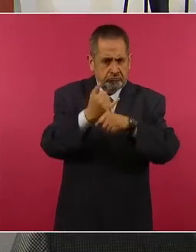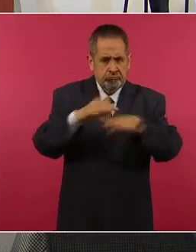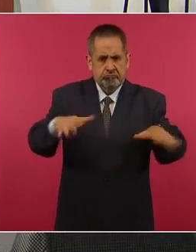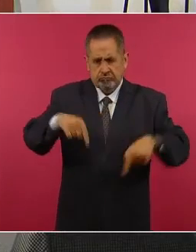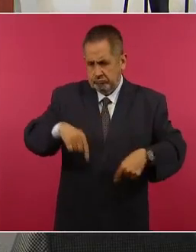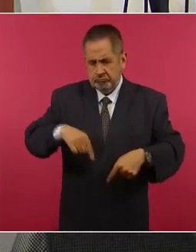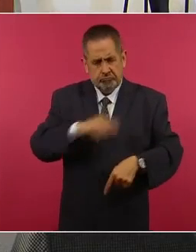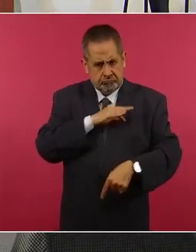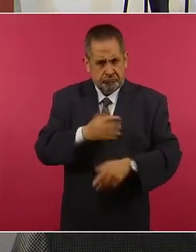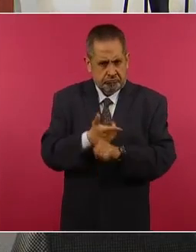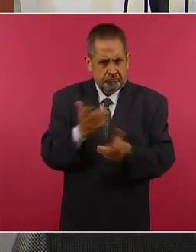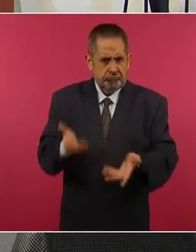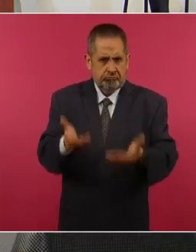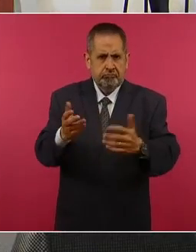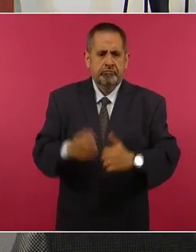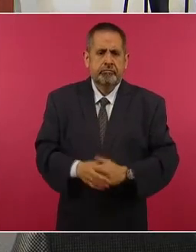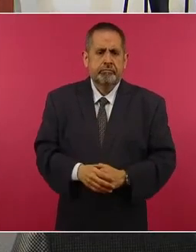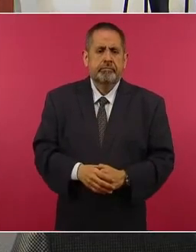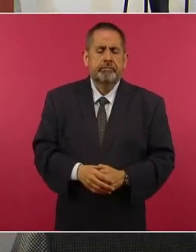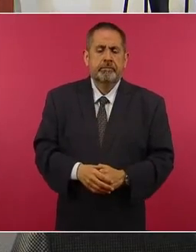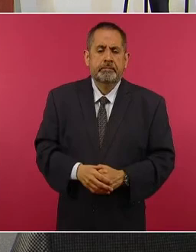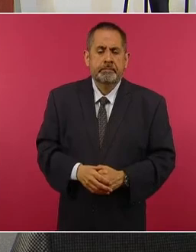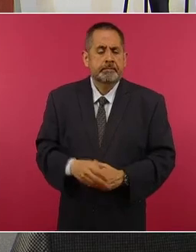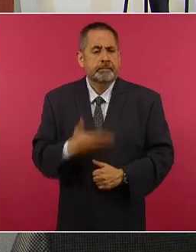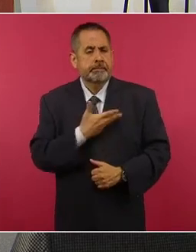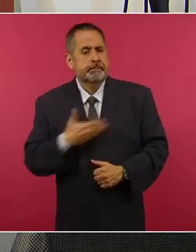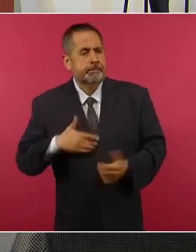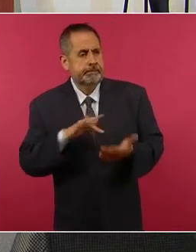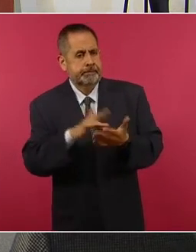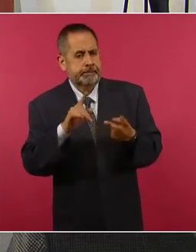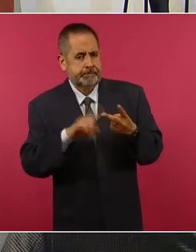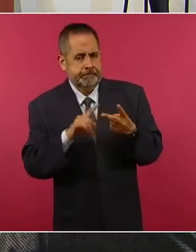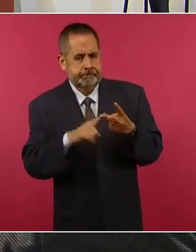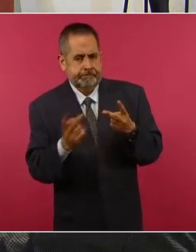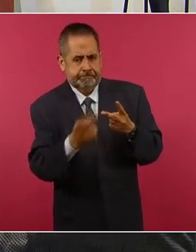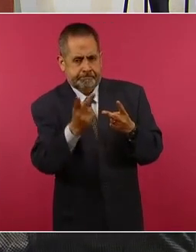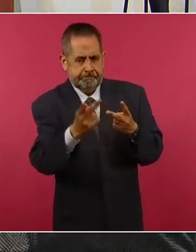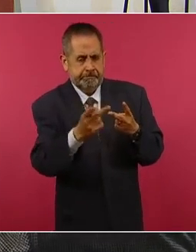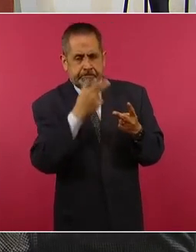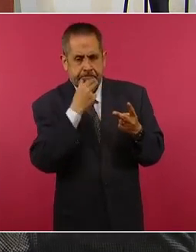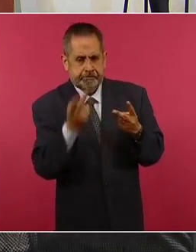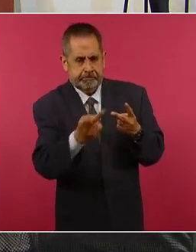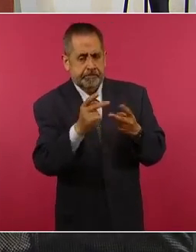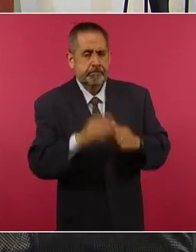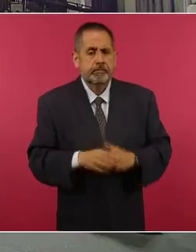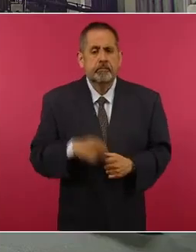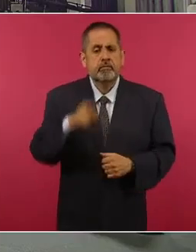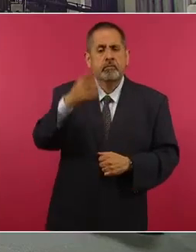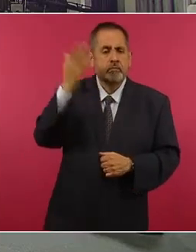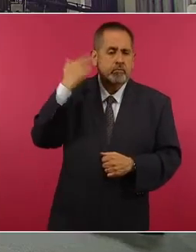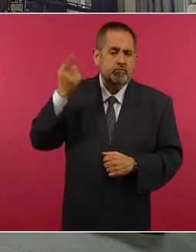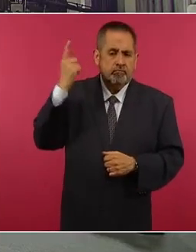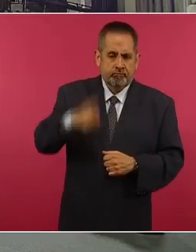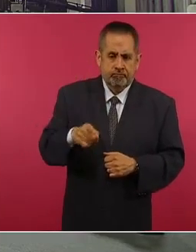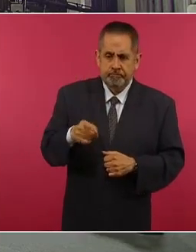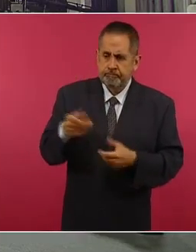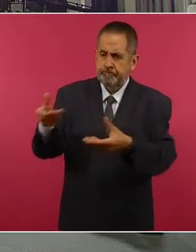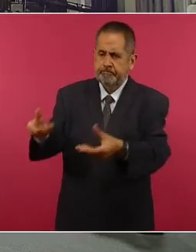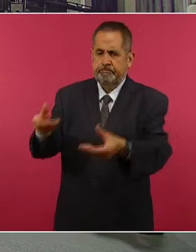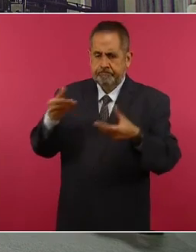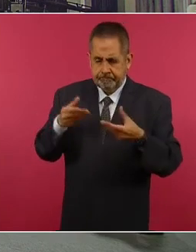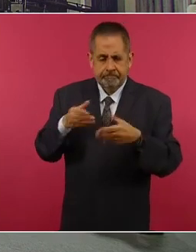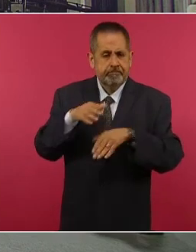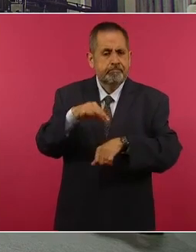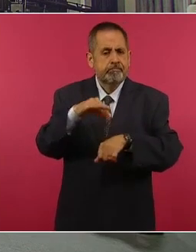foro, sí, esta tribuna. Muchas gracias, presidente. Mi segundo planteamiento es la instrucción que usted dio para que le entregaran el expediente